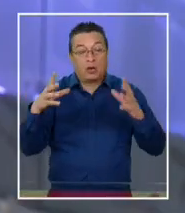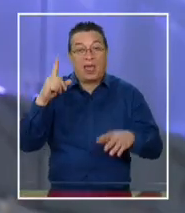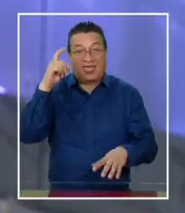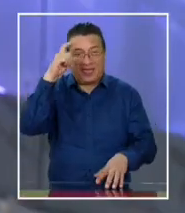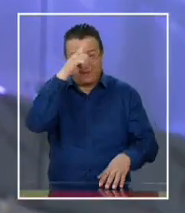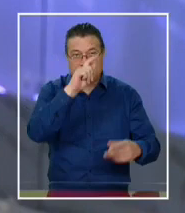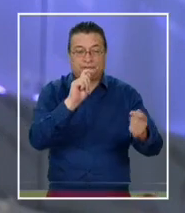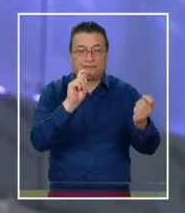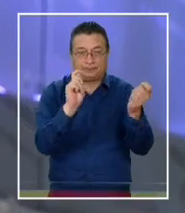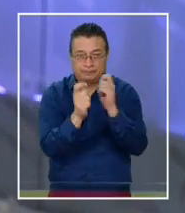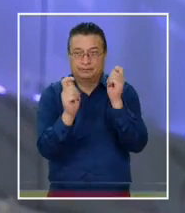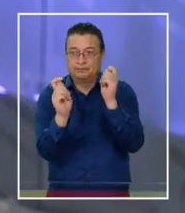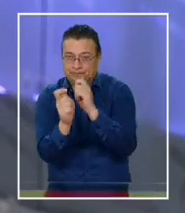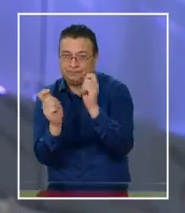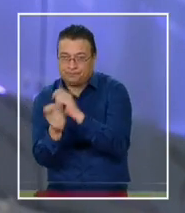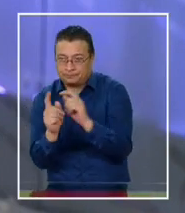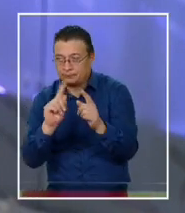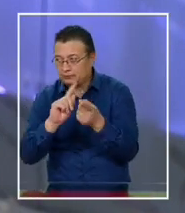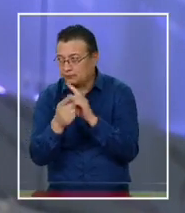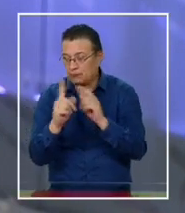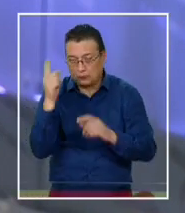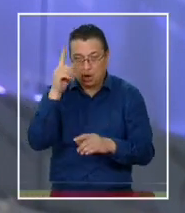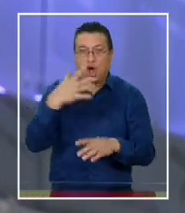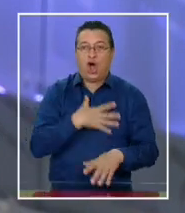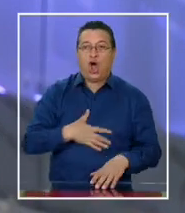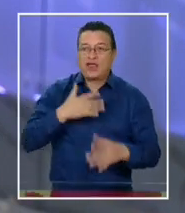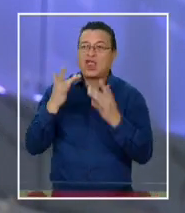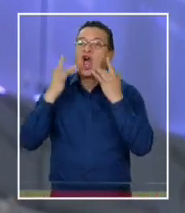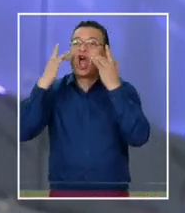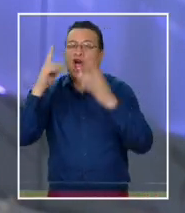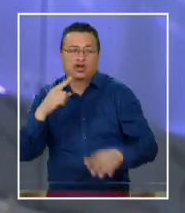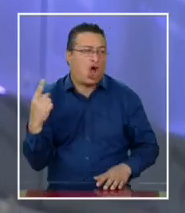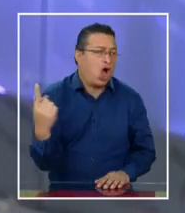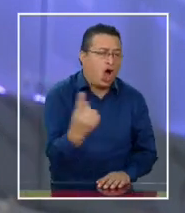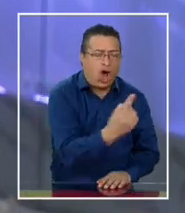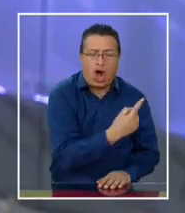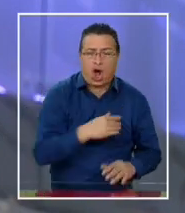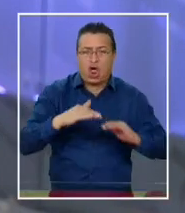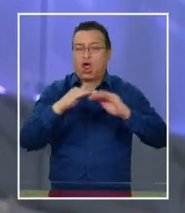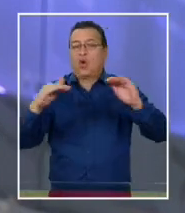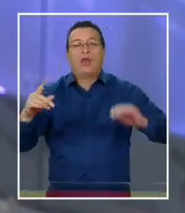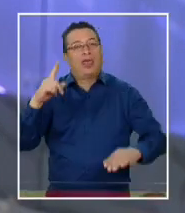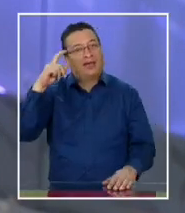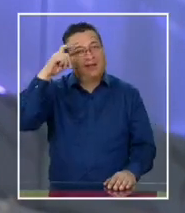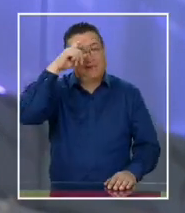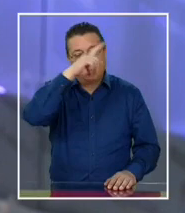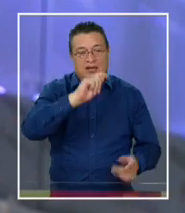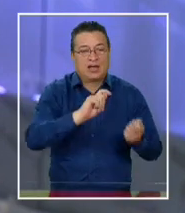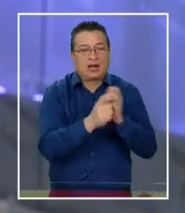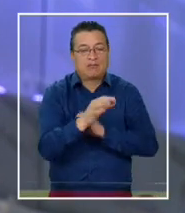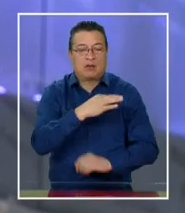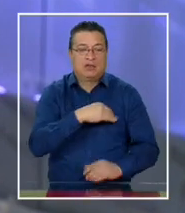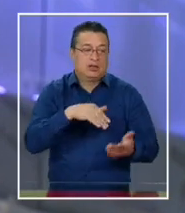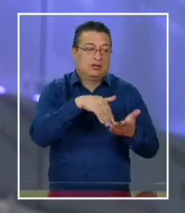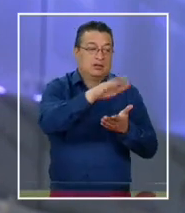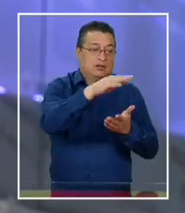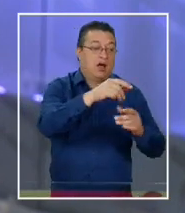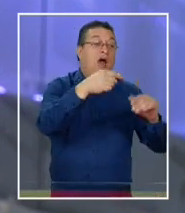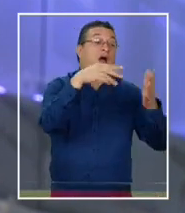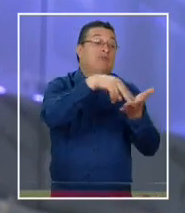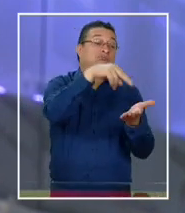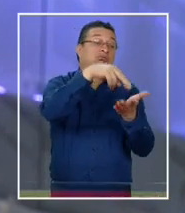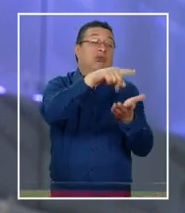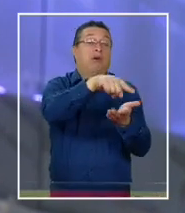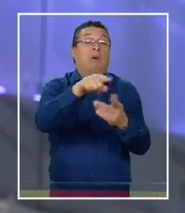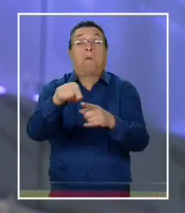de ajustar todas las expectativas intereses que existen en un cambio de gabinete Lo importante es